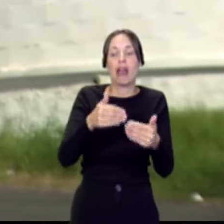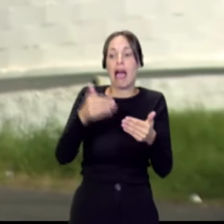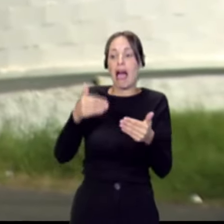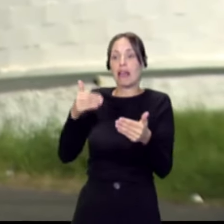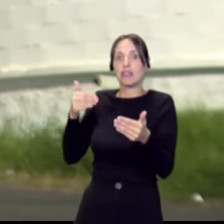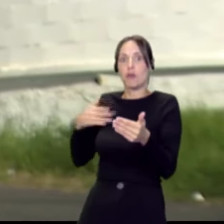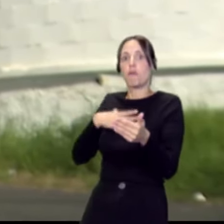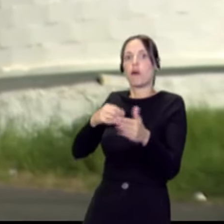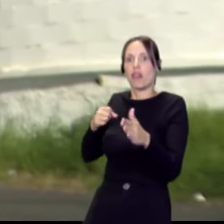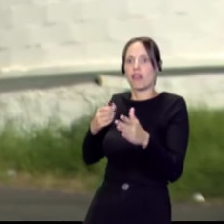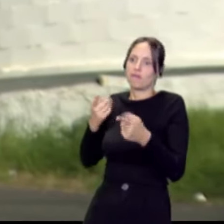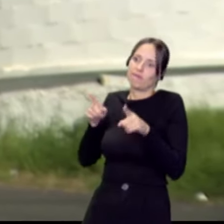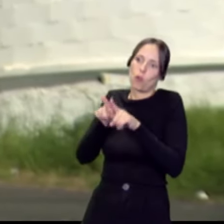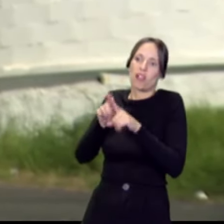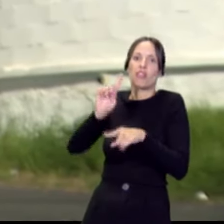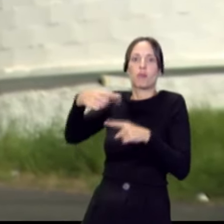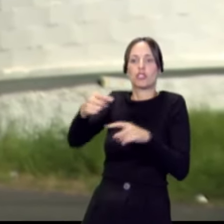complican la inserción.